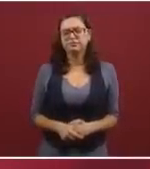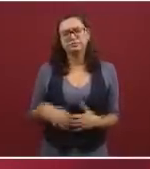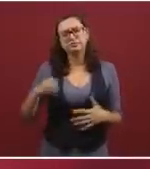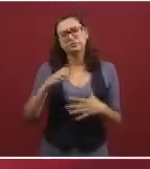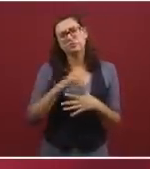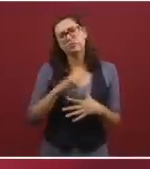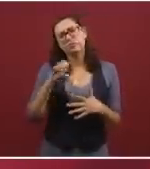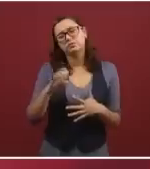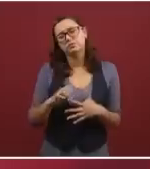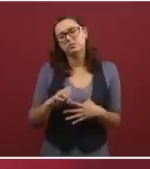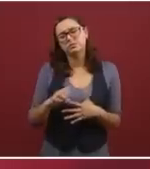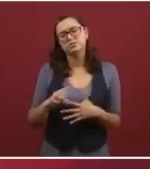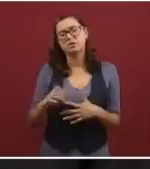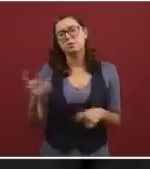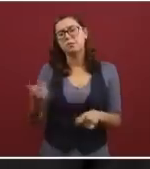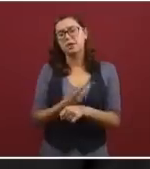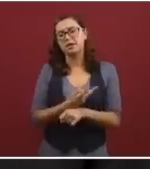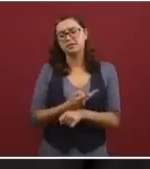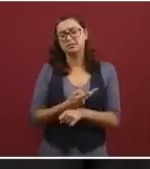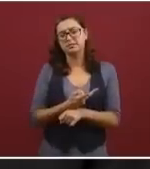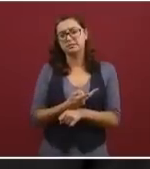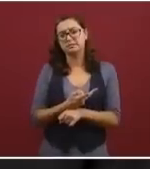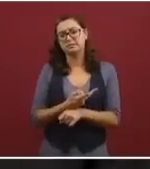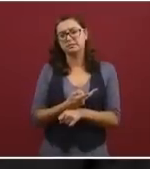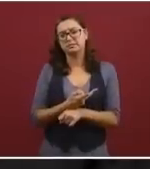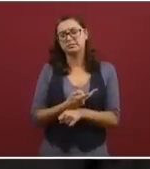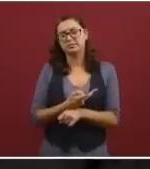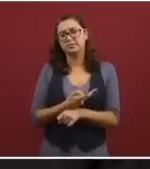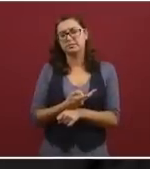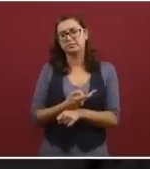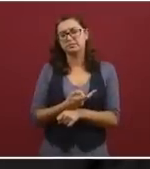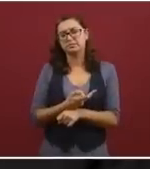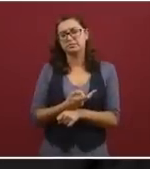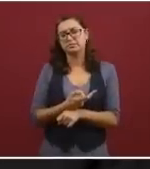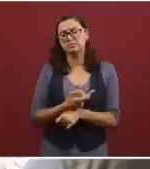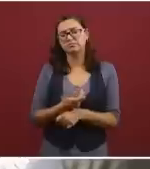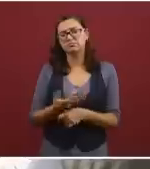tiene que enseñarnos a que